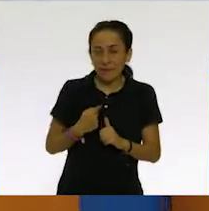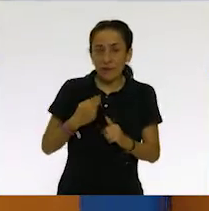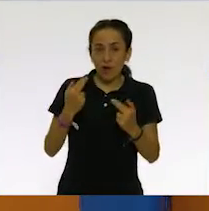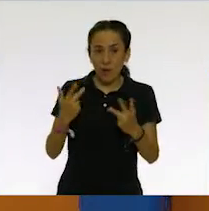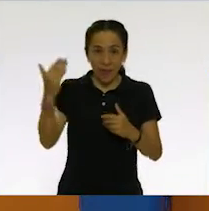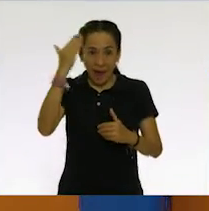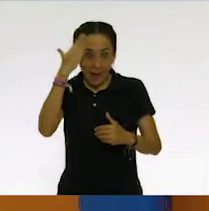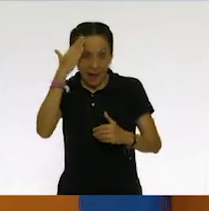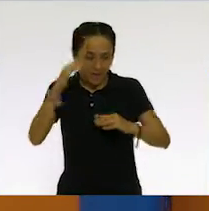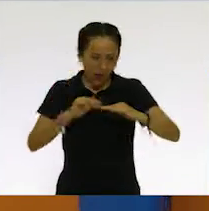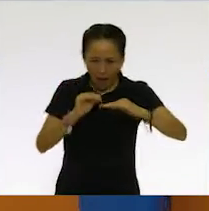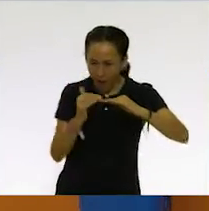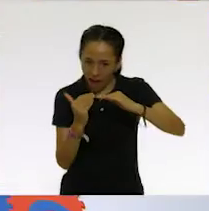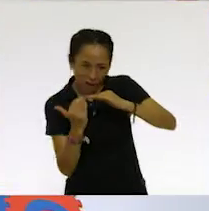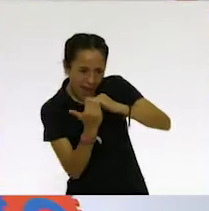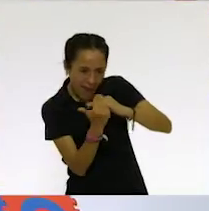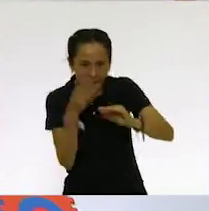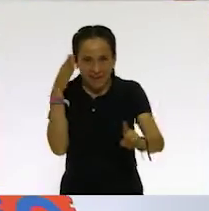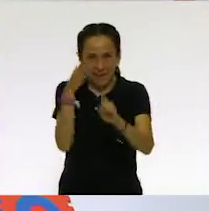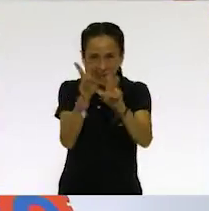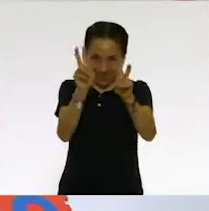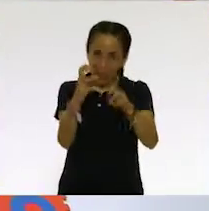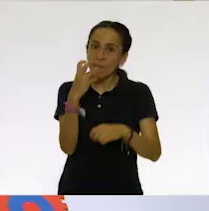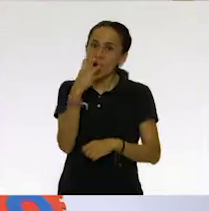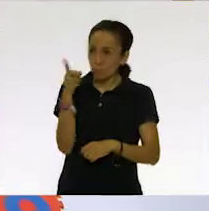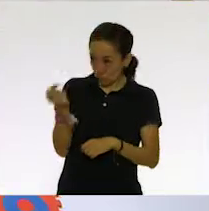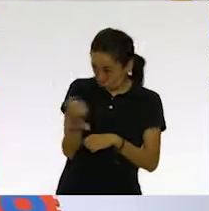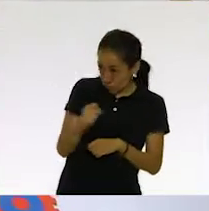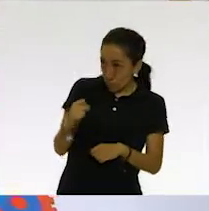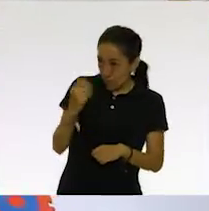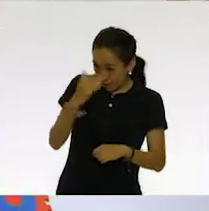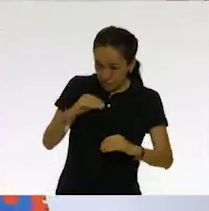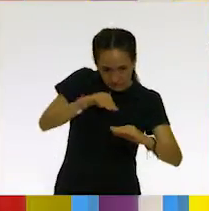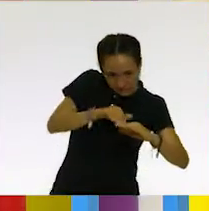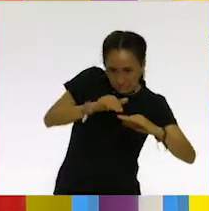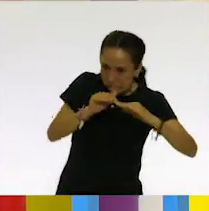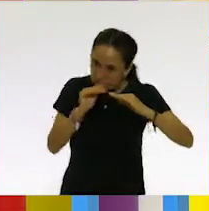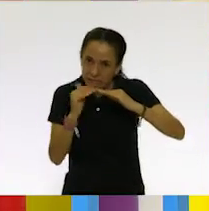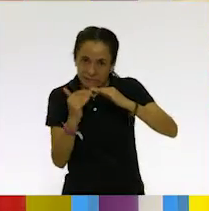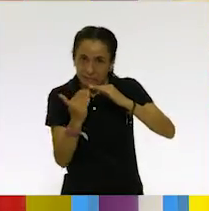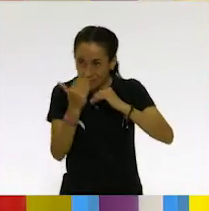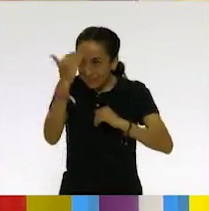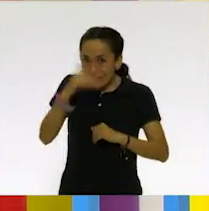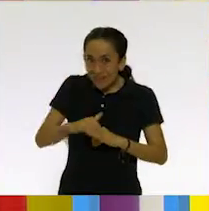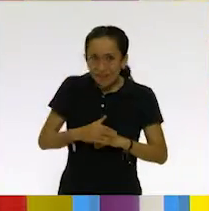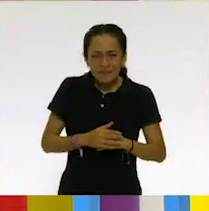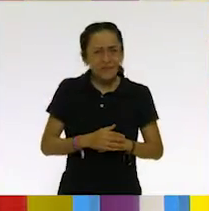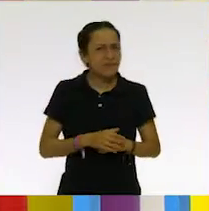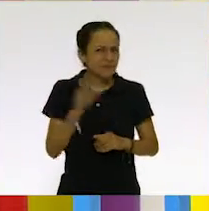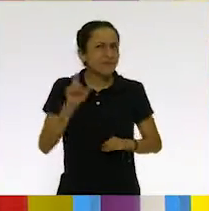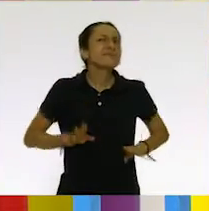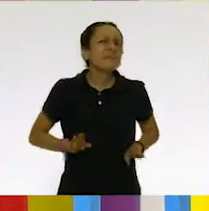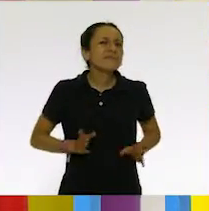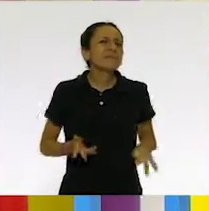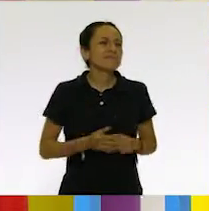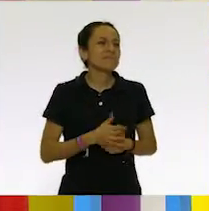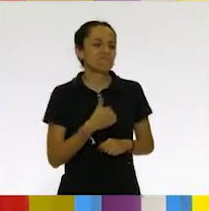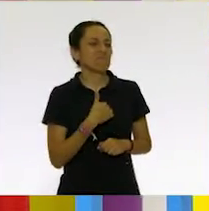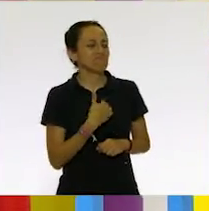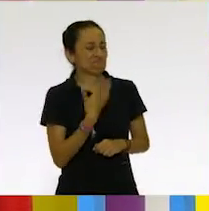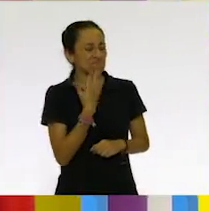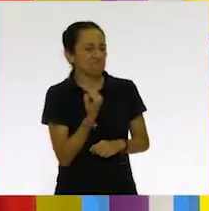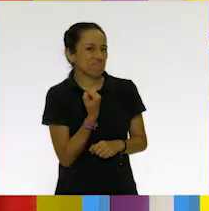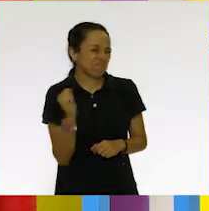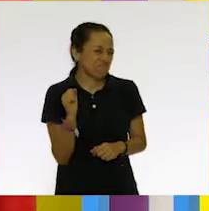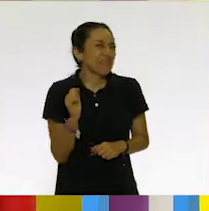osos? Muy bien. ¿Qué tan bueno eres para los rompecabezas? Pues creo que soy bueno. ¿Sí? Más o menos, pero con la